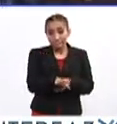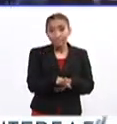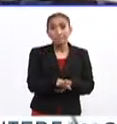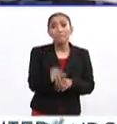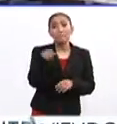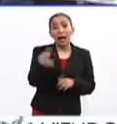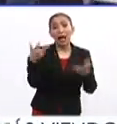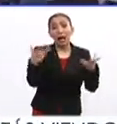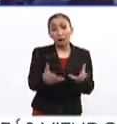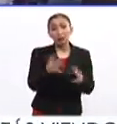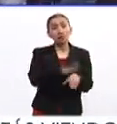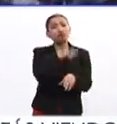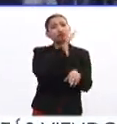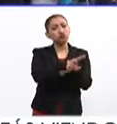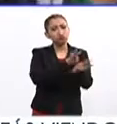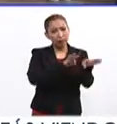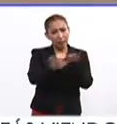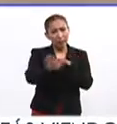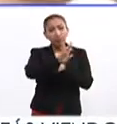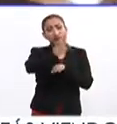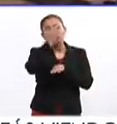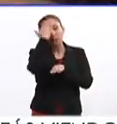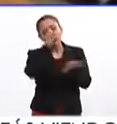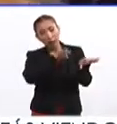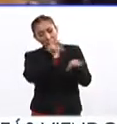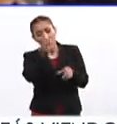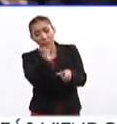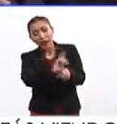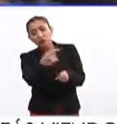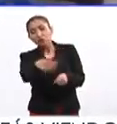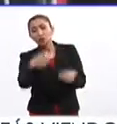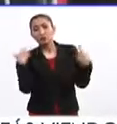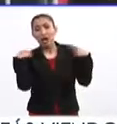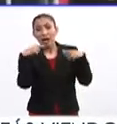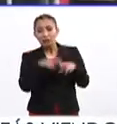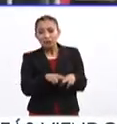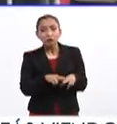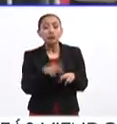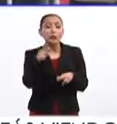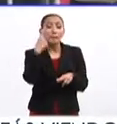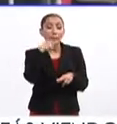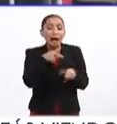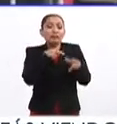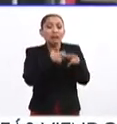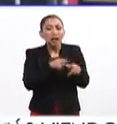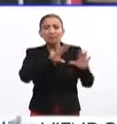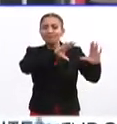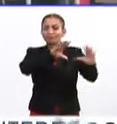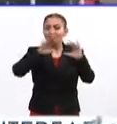Metropolitana realiza una excelente labor en reconocer el trabajo diario de sus académicos para que sigan